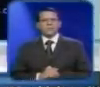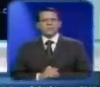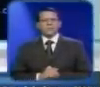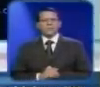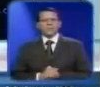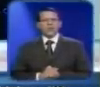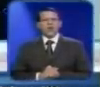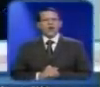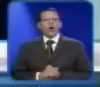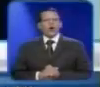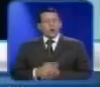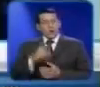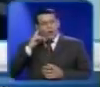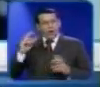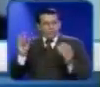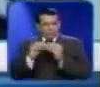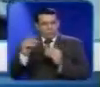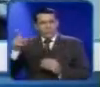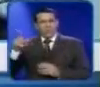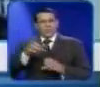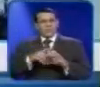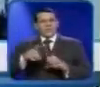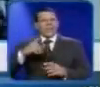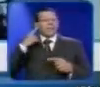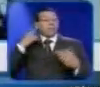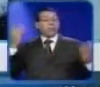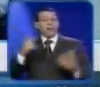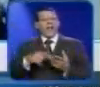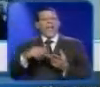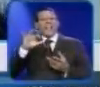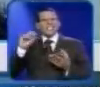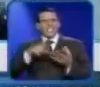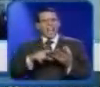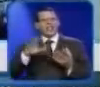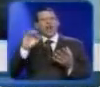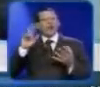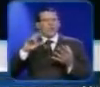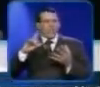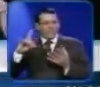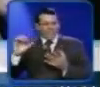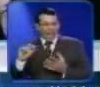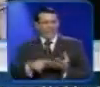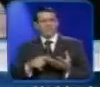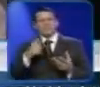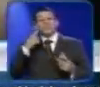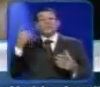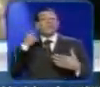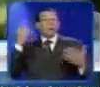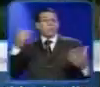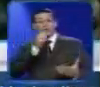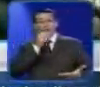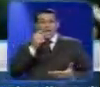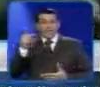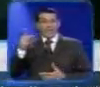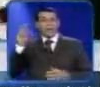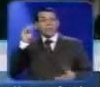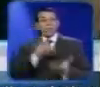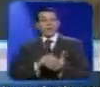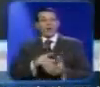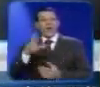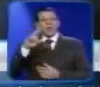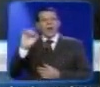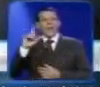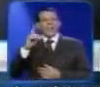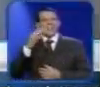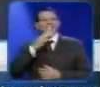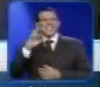De acuerdo con su compañía discográfica, el creador de éxitos como Angels y Rock DJ lanzará al mercado mundial el material Reality Kill de